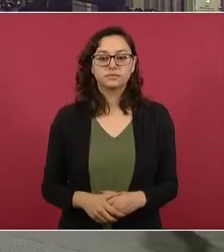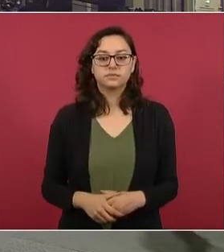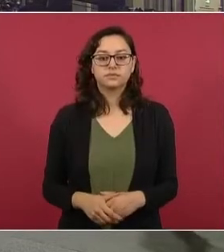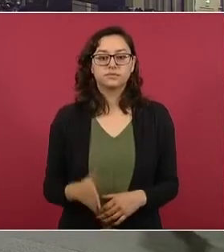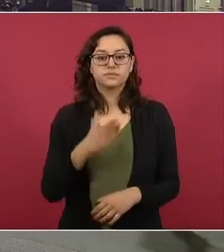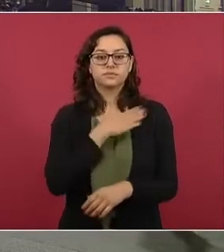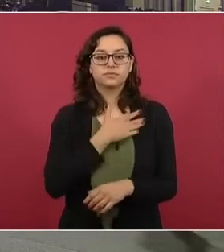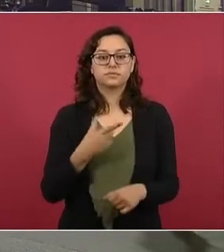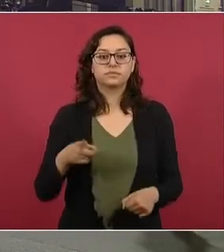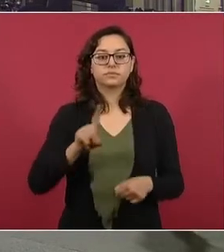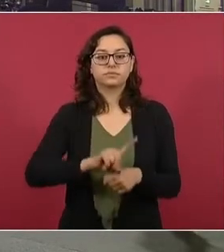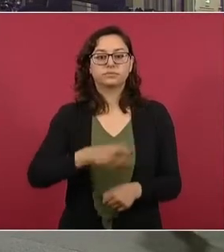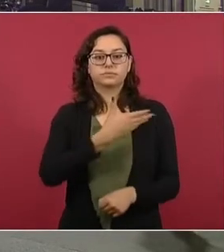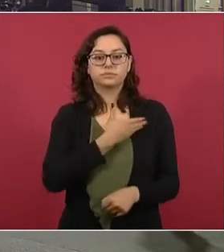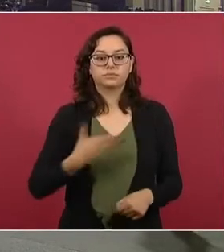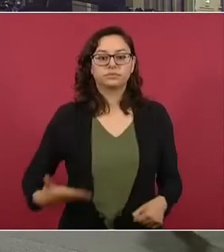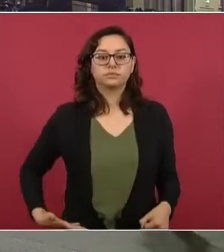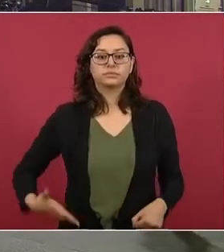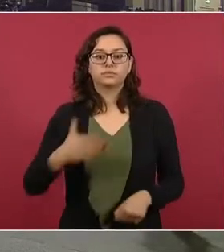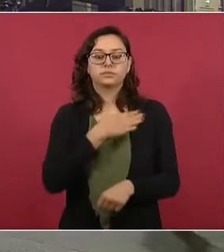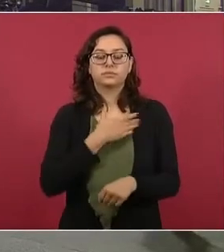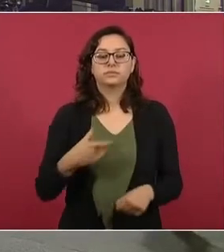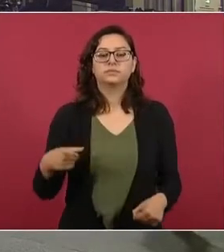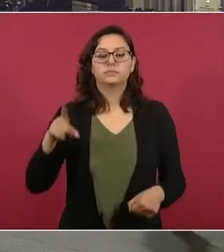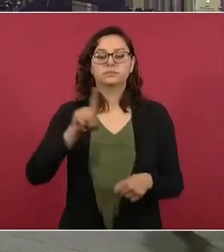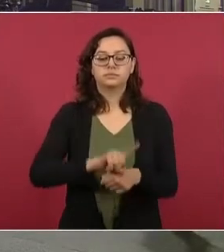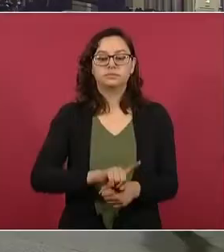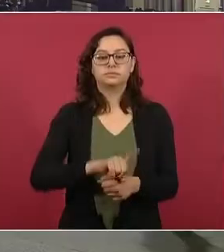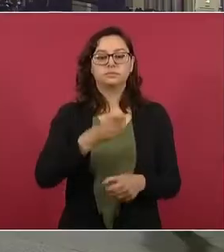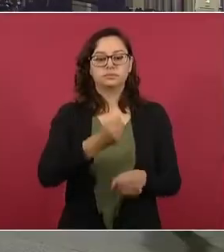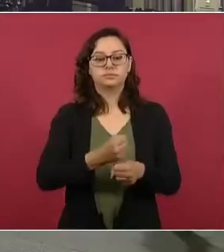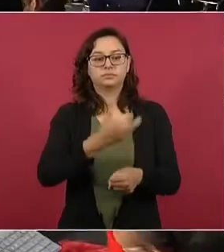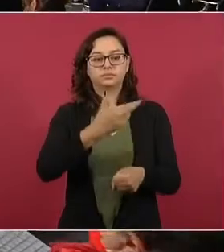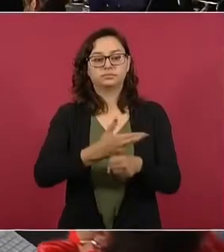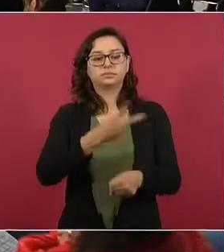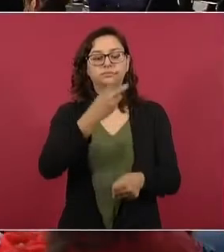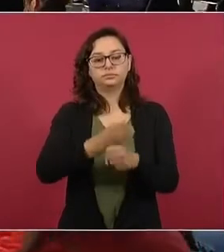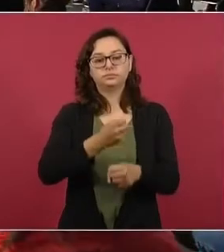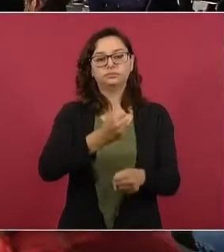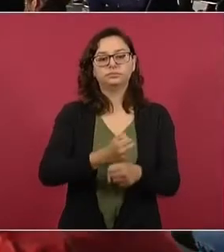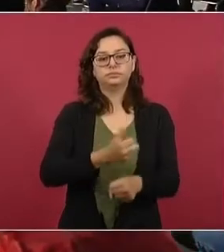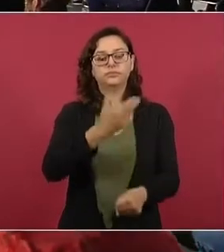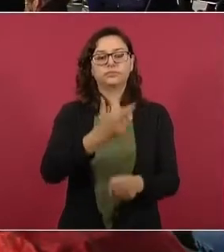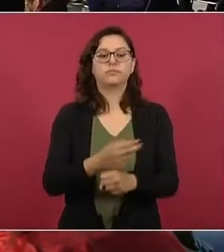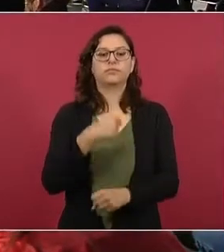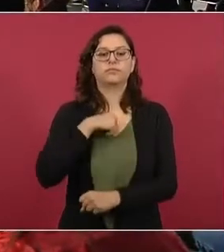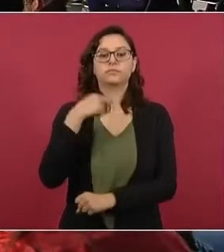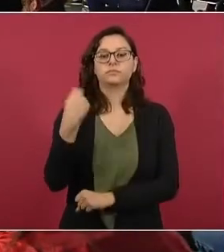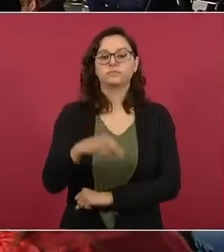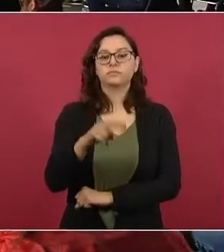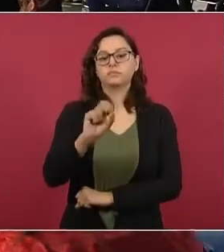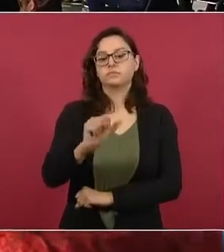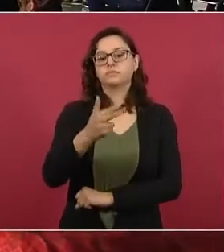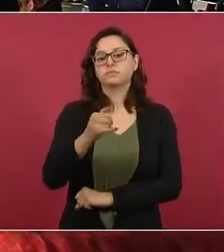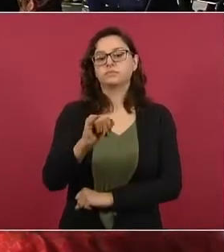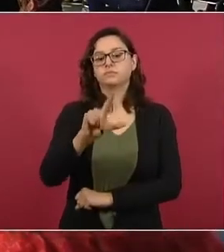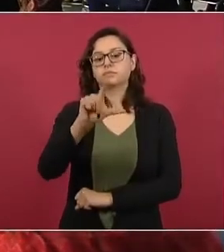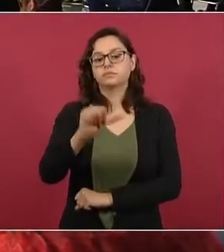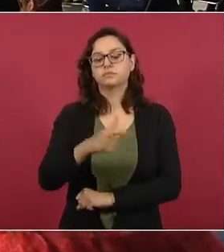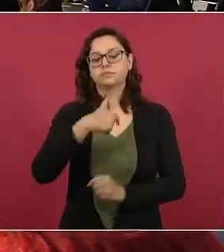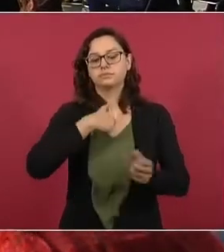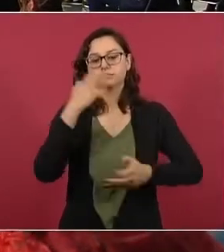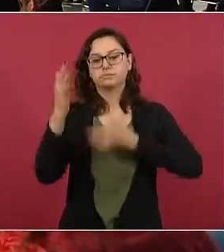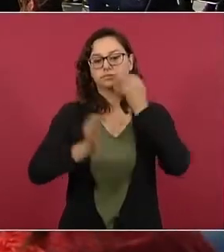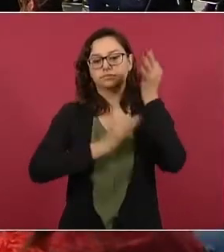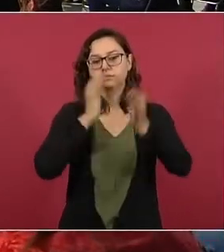Buenos días, presidente. Buenos días, secretario, subsecretario. Shaila Rosagel, corresponsal del Grupo Gili, El Imparcial